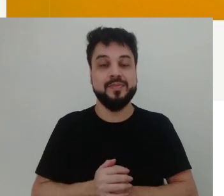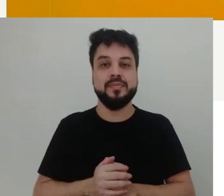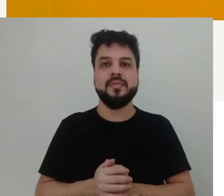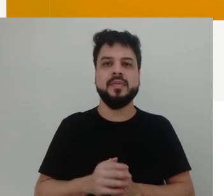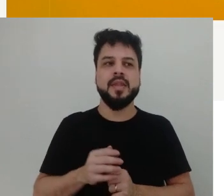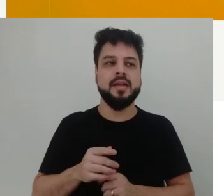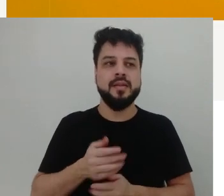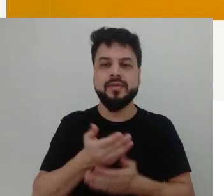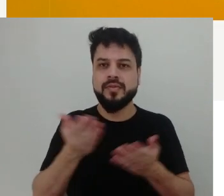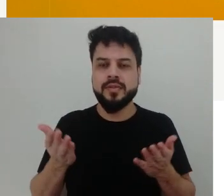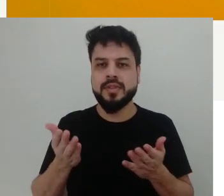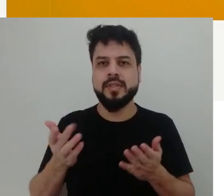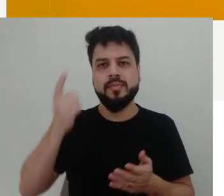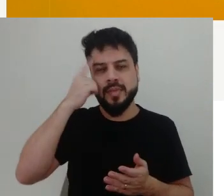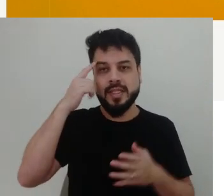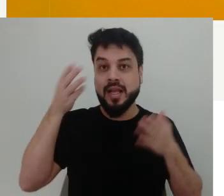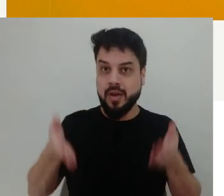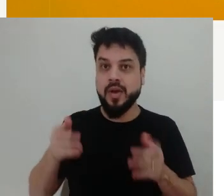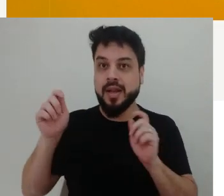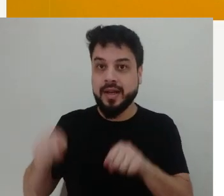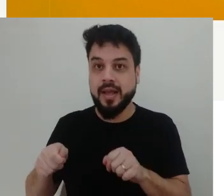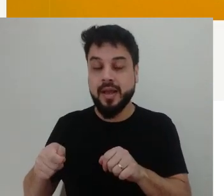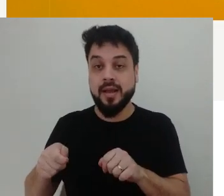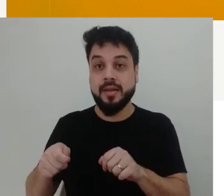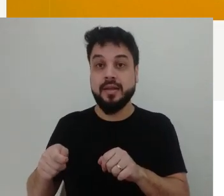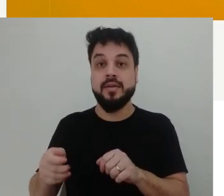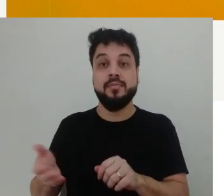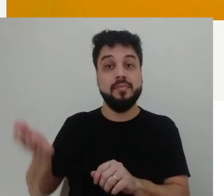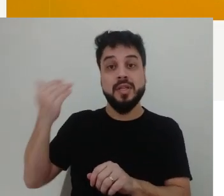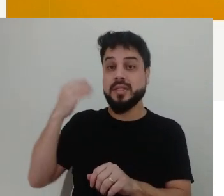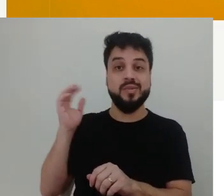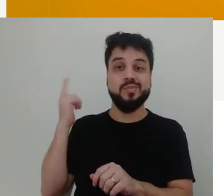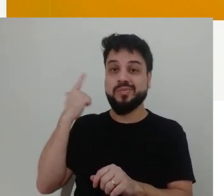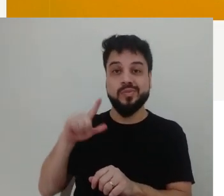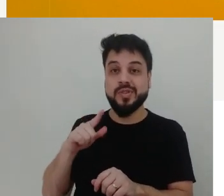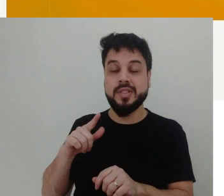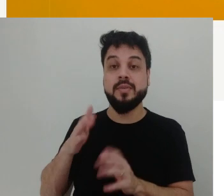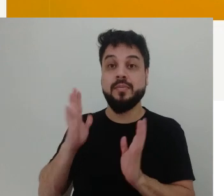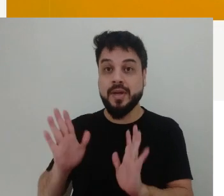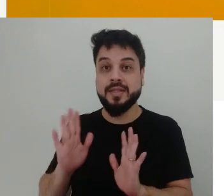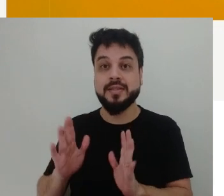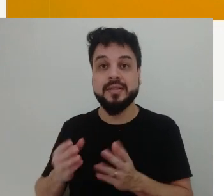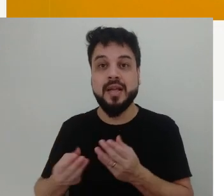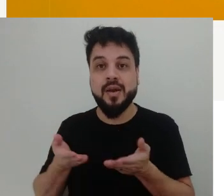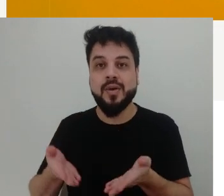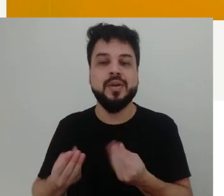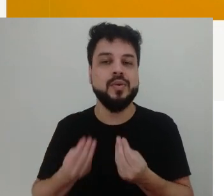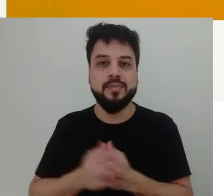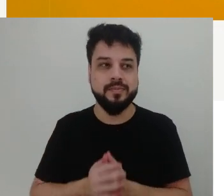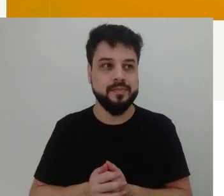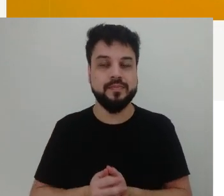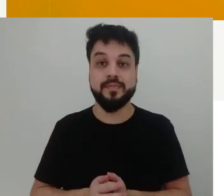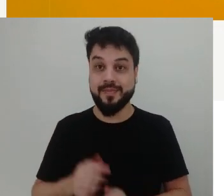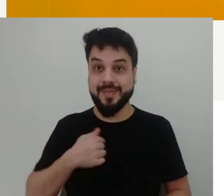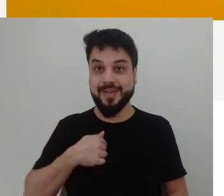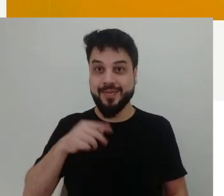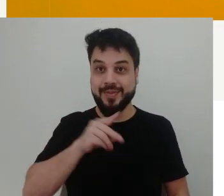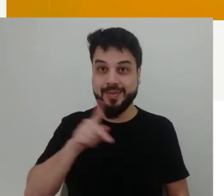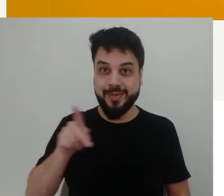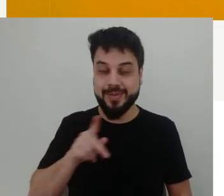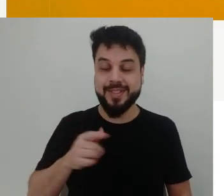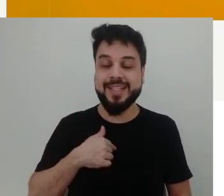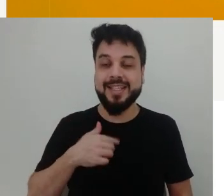formación interdisciplinaria que tuve, que realmente la busqué un poco haciendo mi